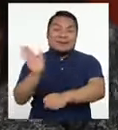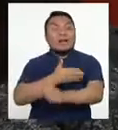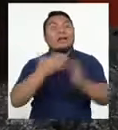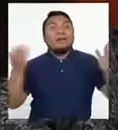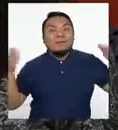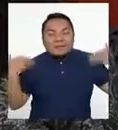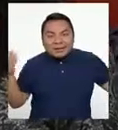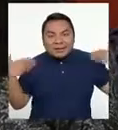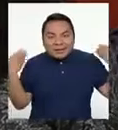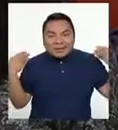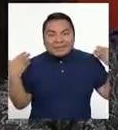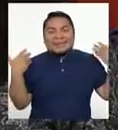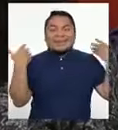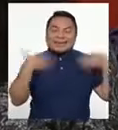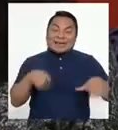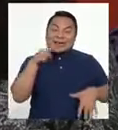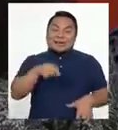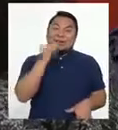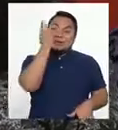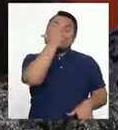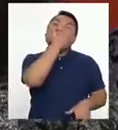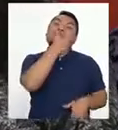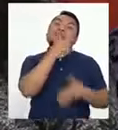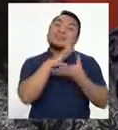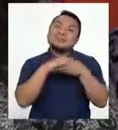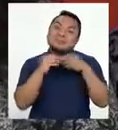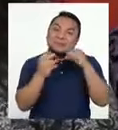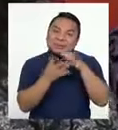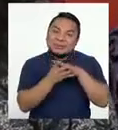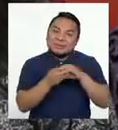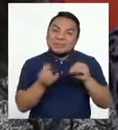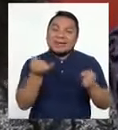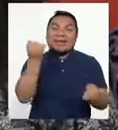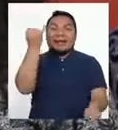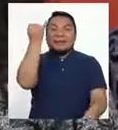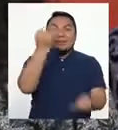feliz, este hermoso cuento llegó a